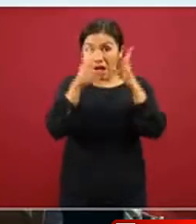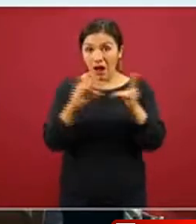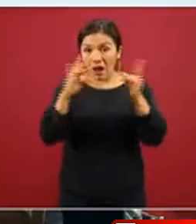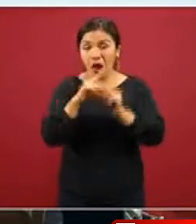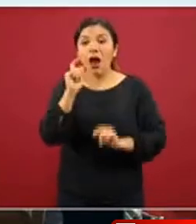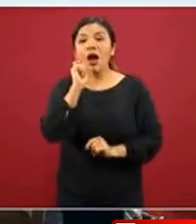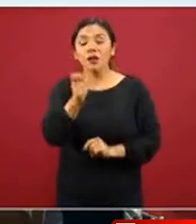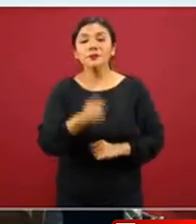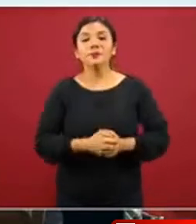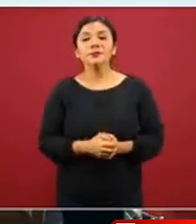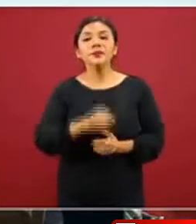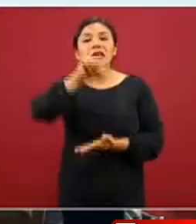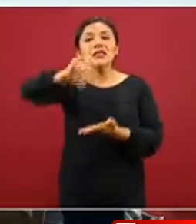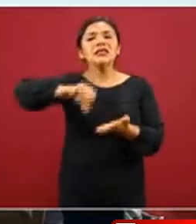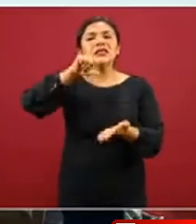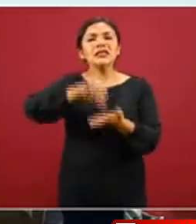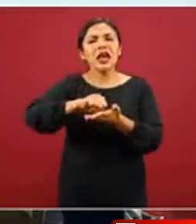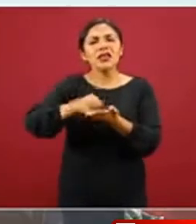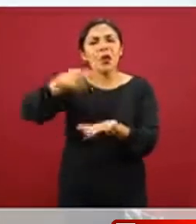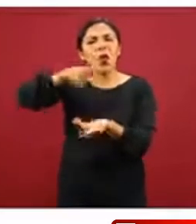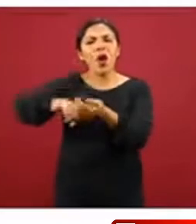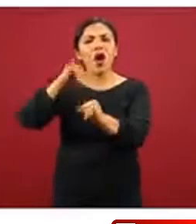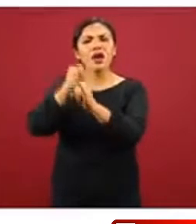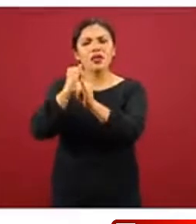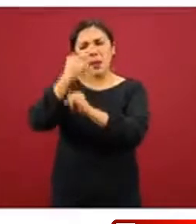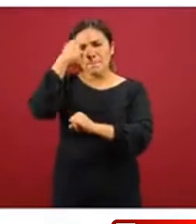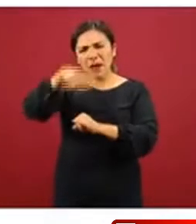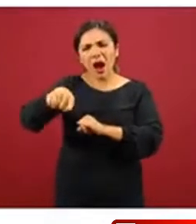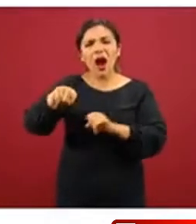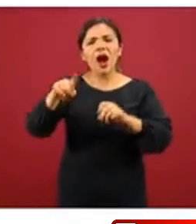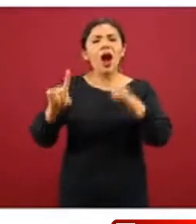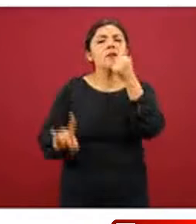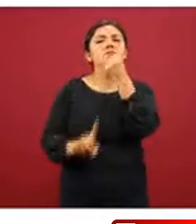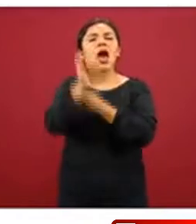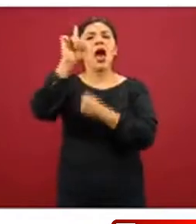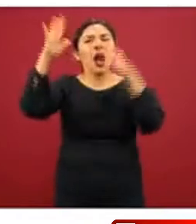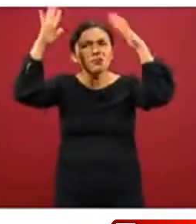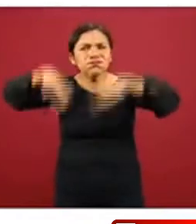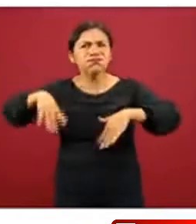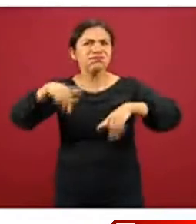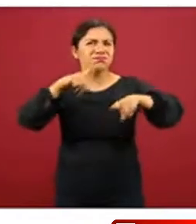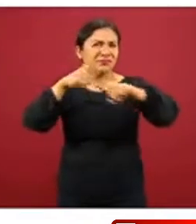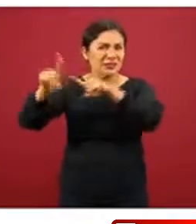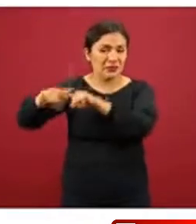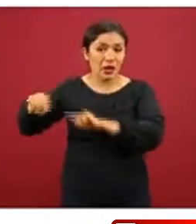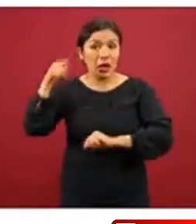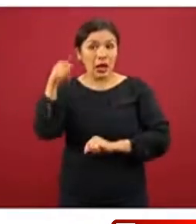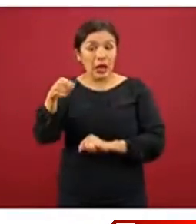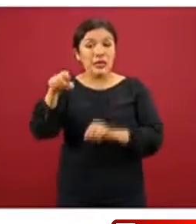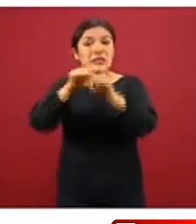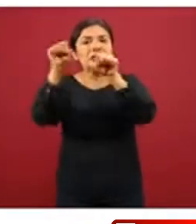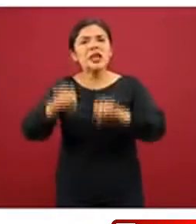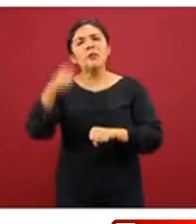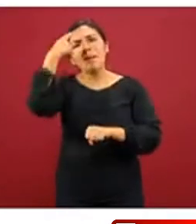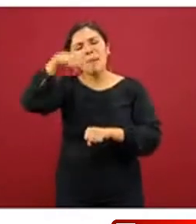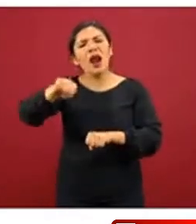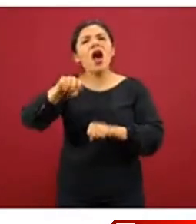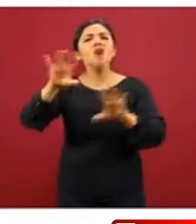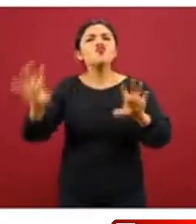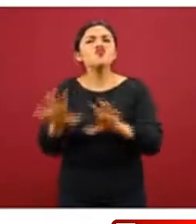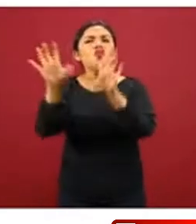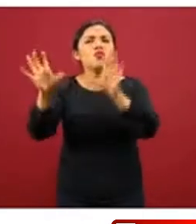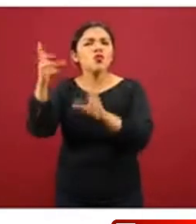compartirles es esto, que es el Centro Virtual de Operaciones de Emergencias y Desastres, que en realidad es un sistema informático, es